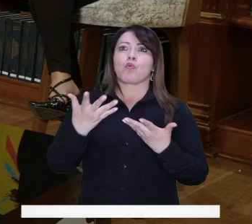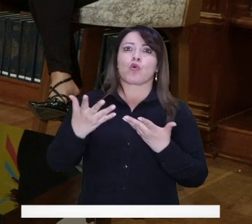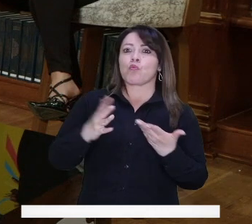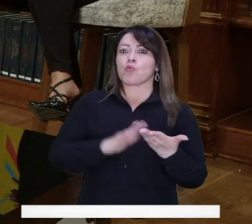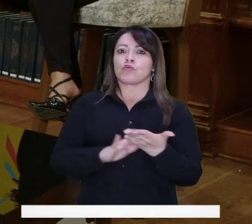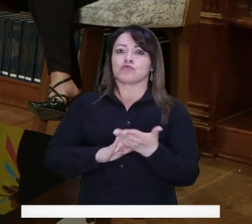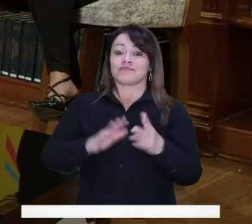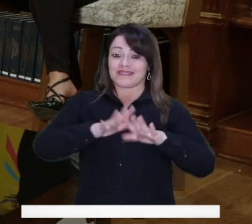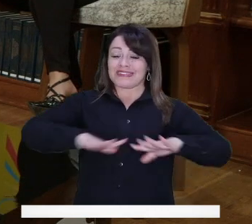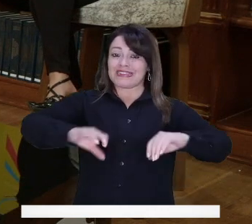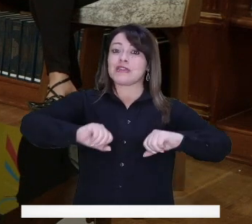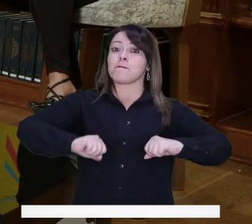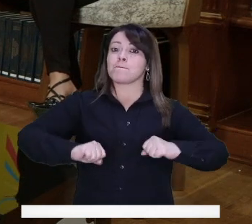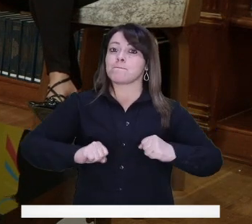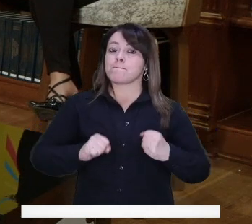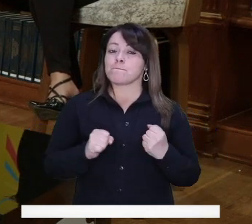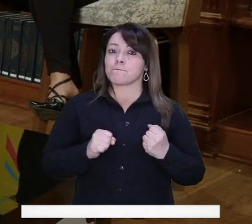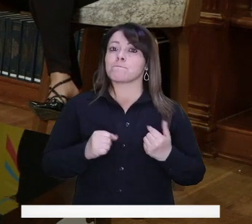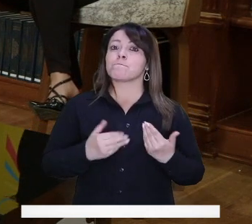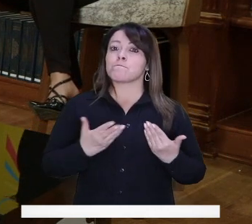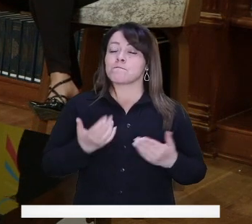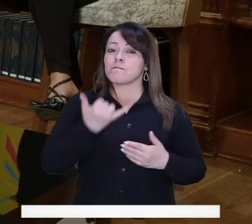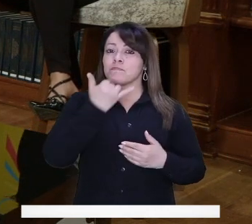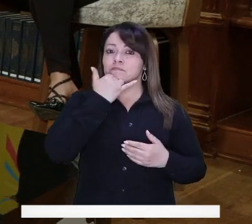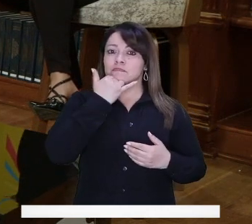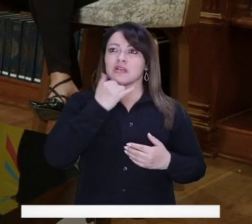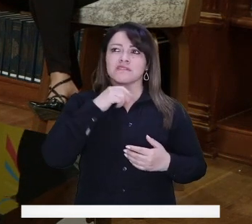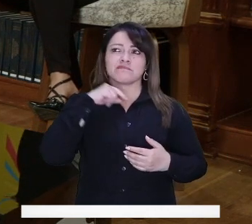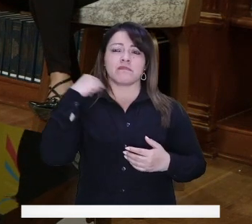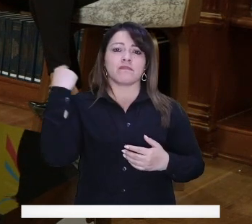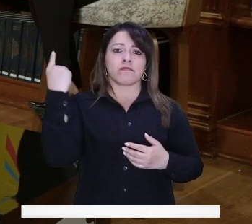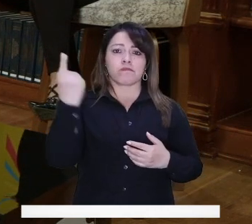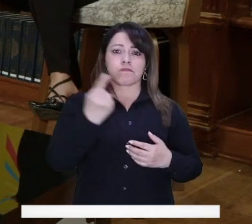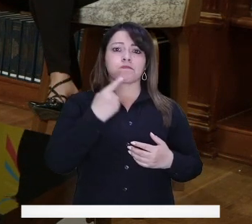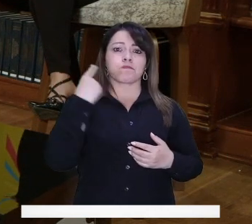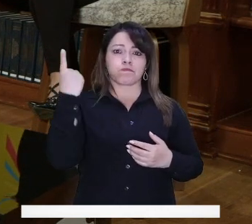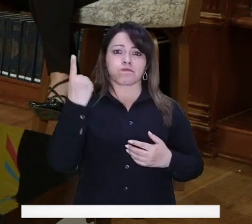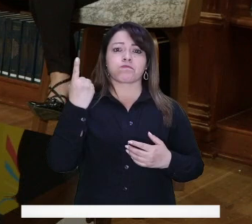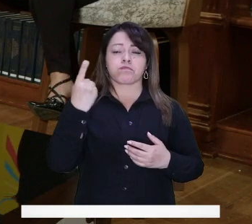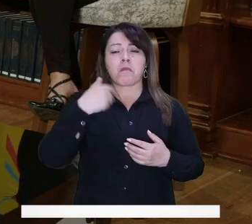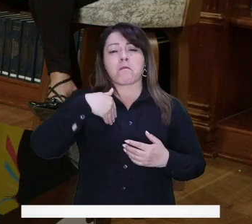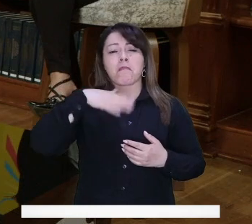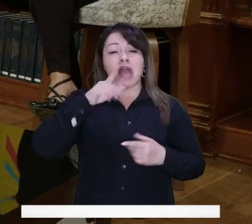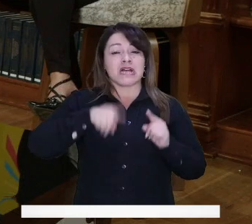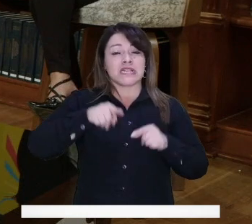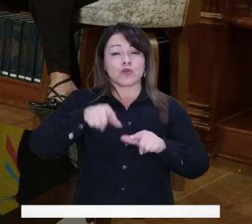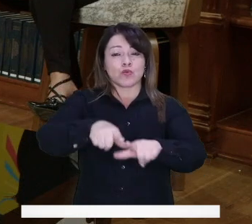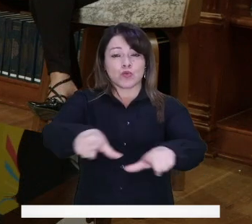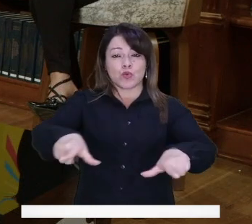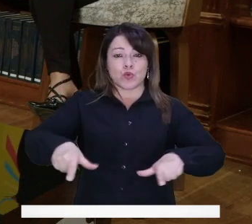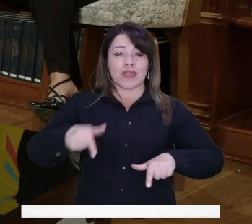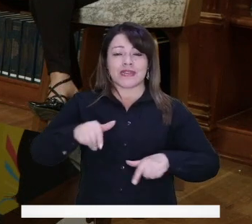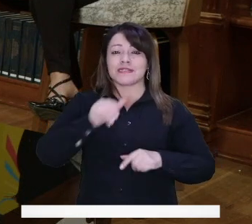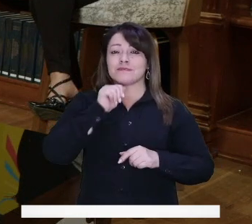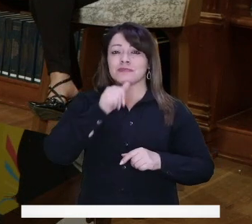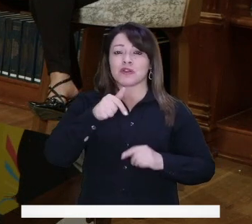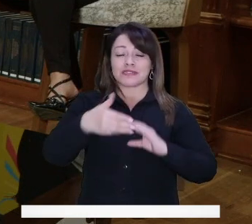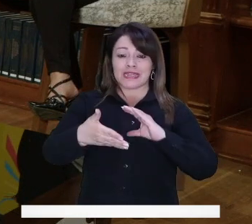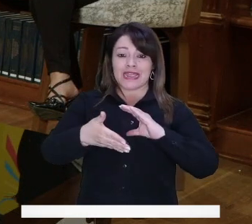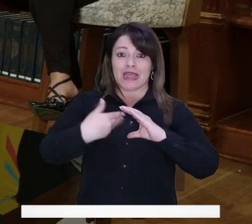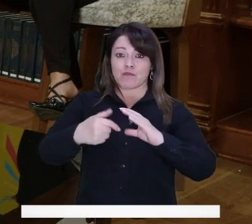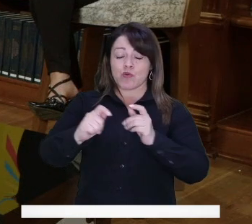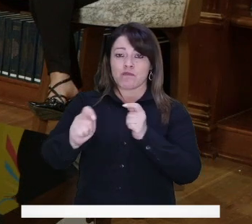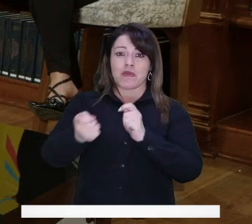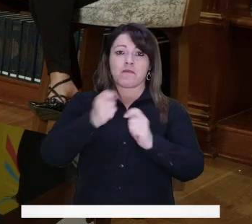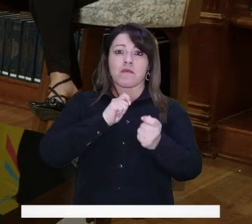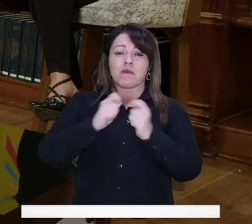determinante. Y en Bogotá lo que vemos es que en general, y en particular en algunos territorios, ese